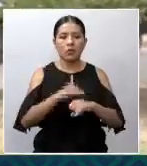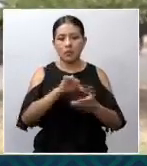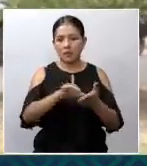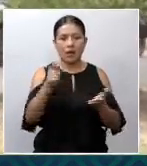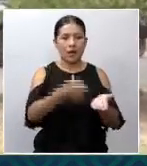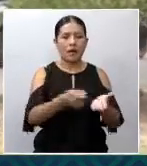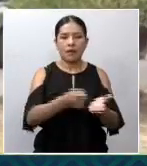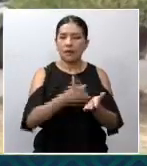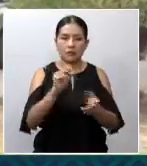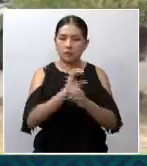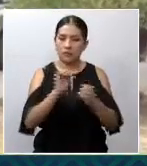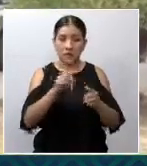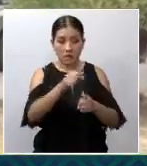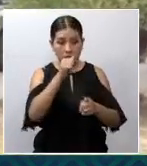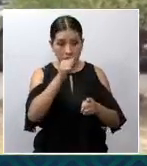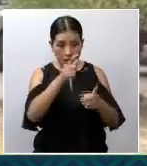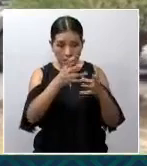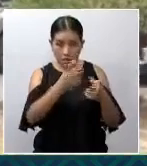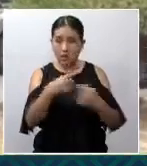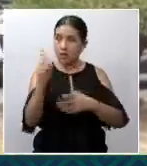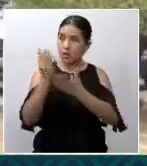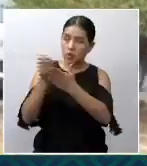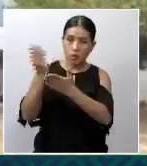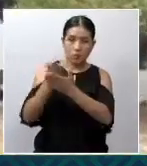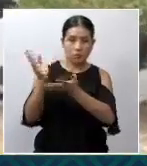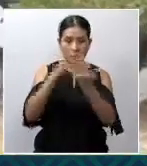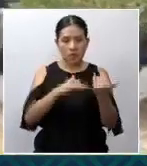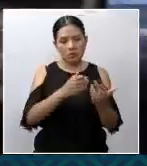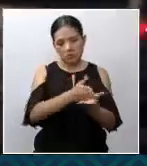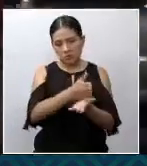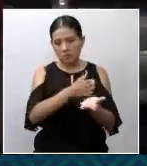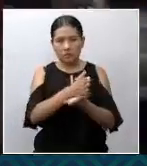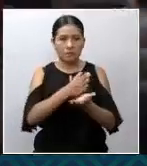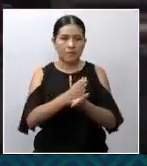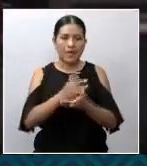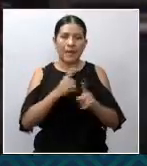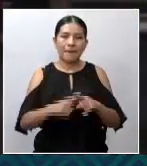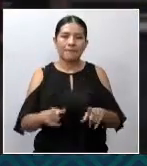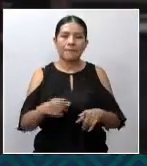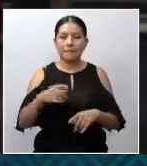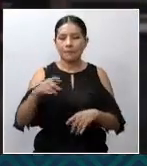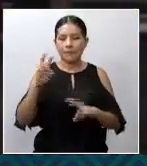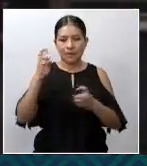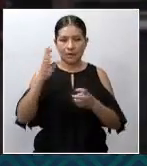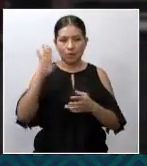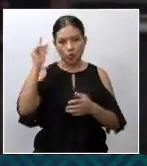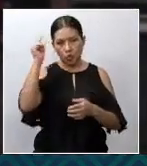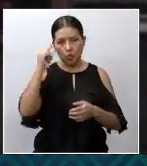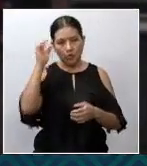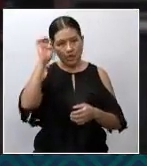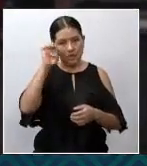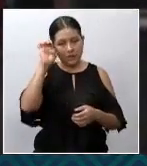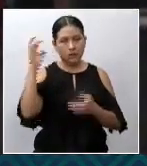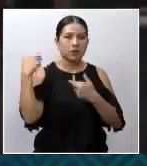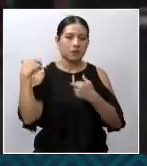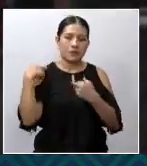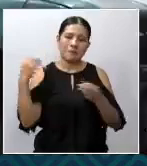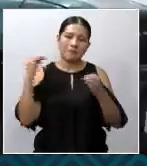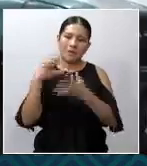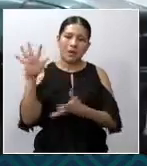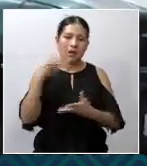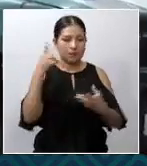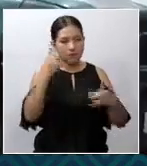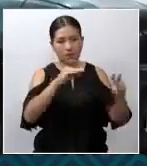lo menos a los privados a que también puedan importar. No va a dejar de ser el mayor importador el Estado, pero eso permite, o